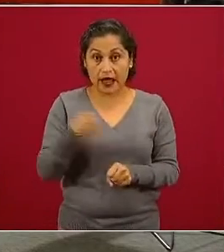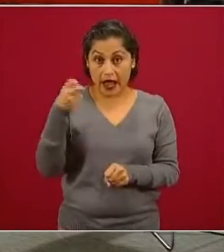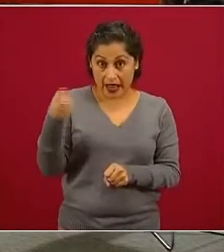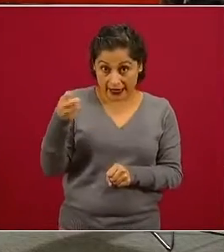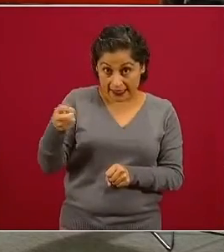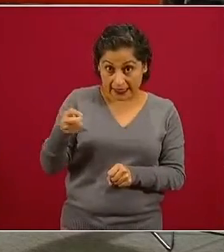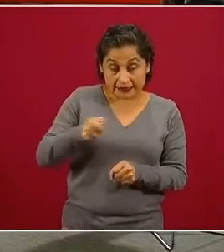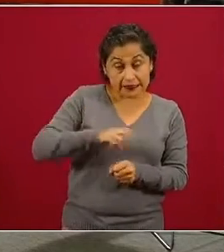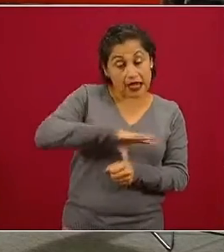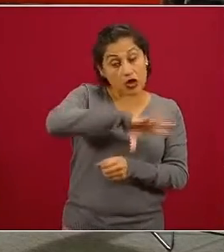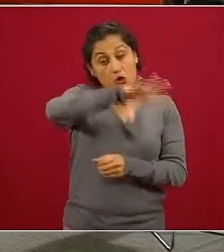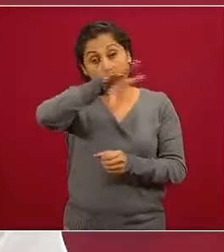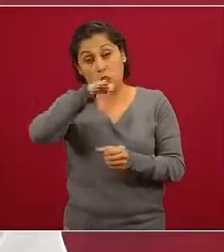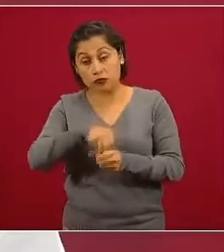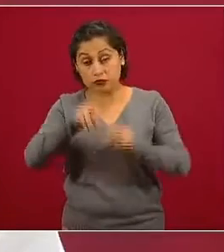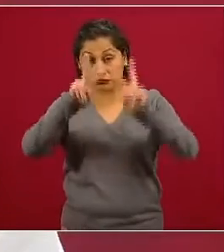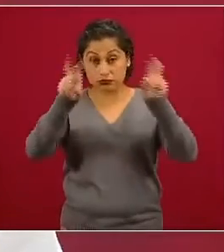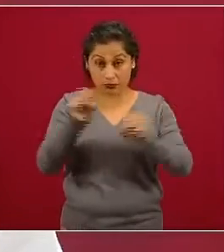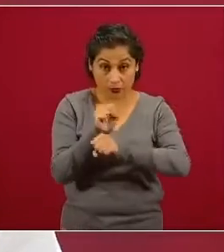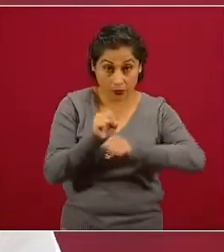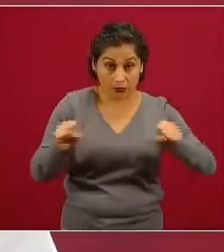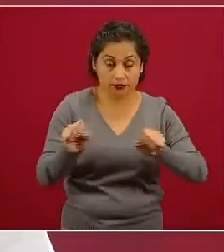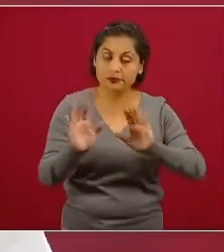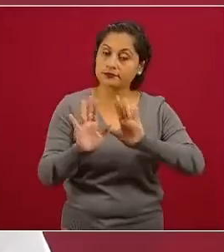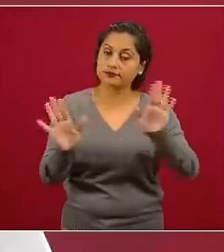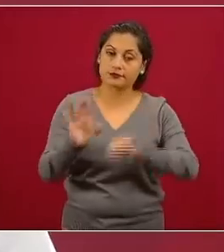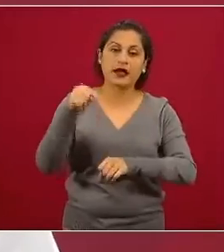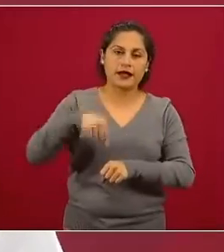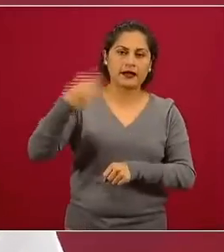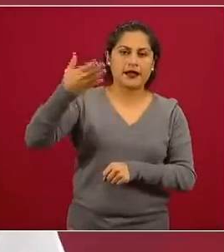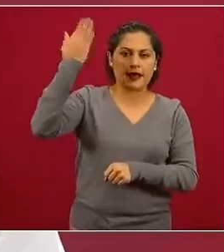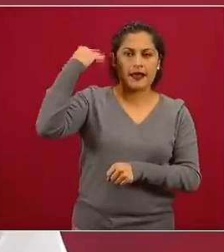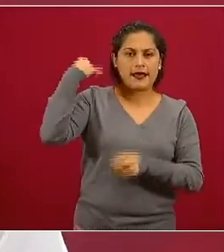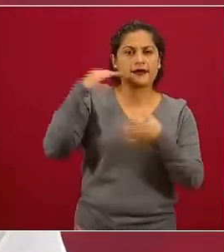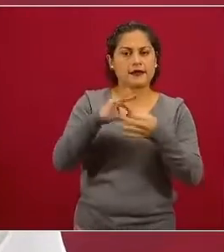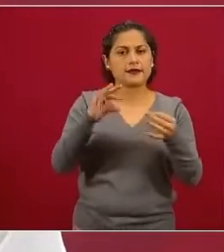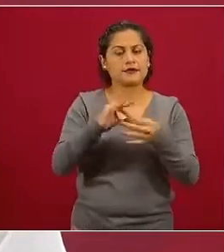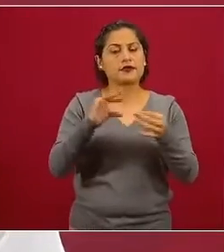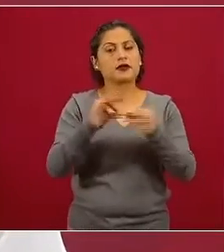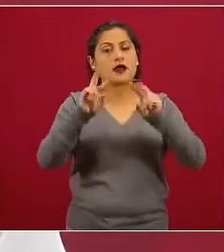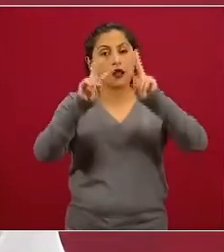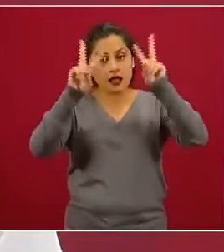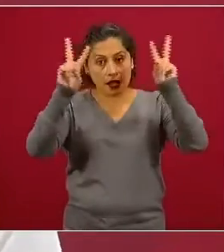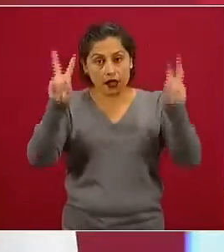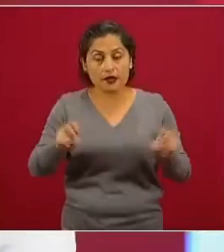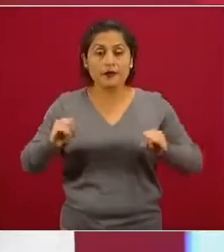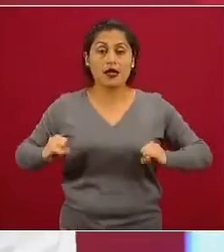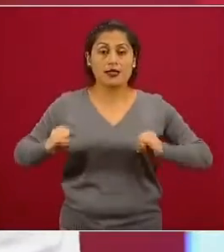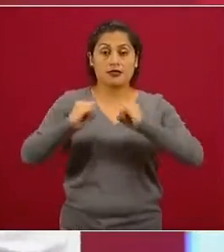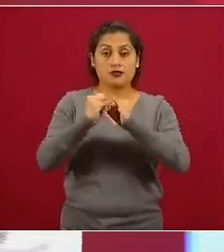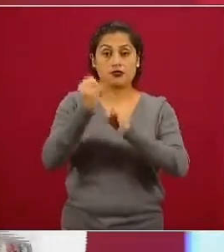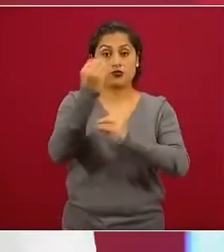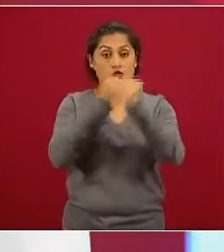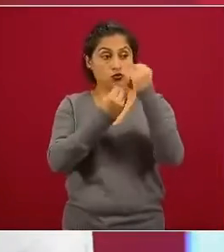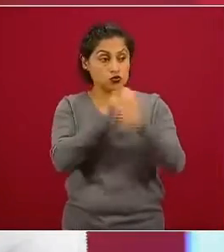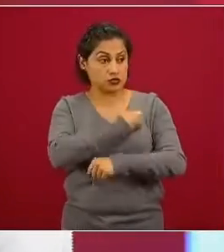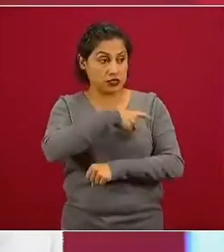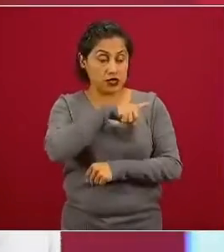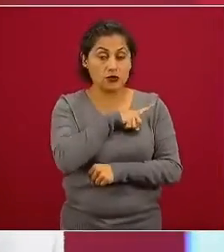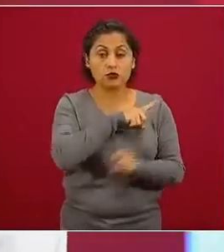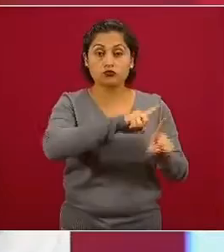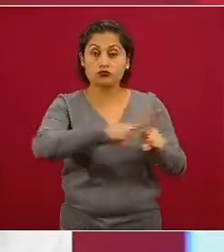programas de salud pública que específica y directamente tienen intervenciones dirigidas para la atención